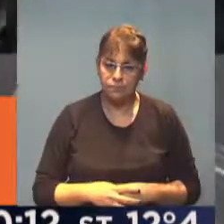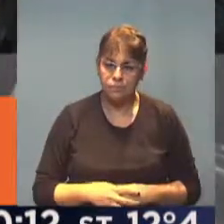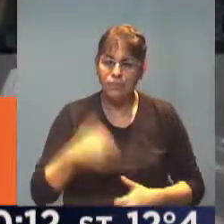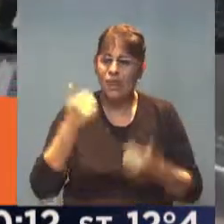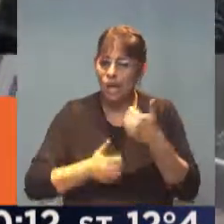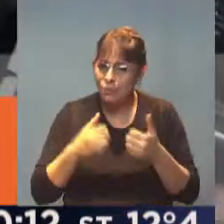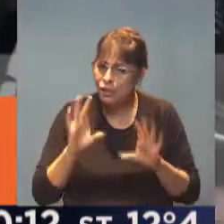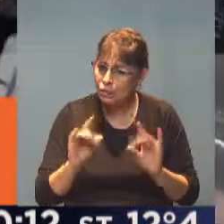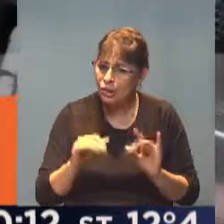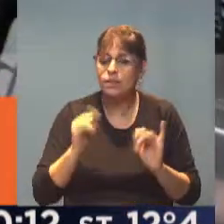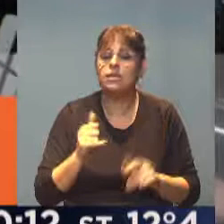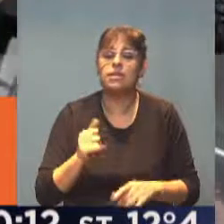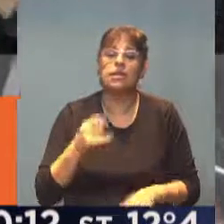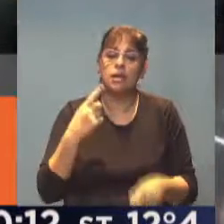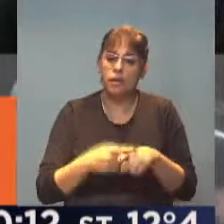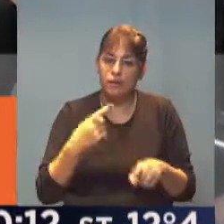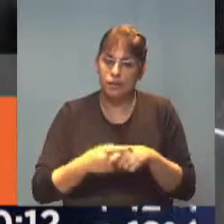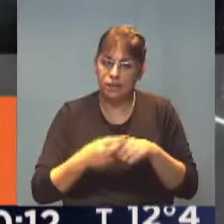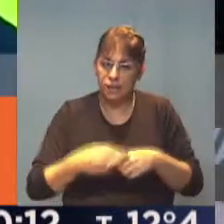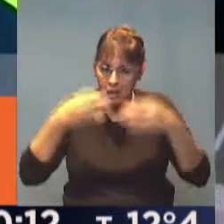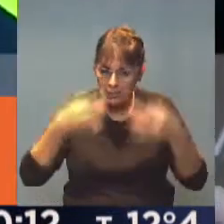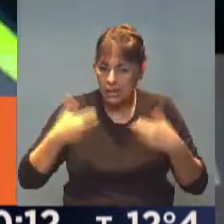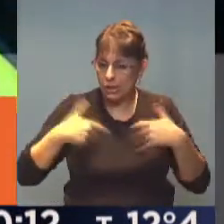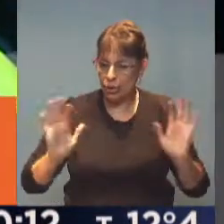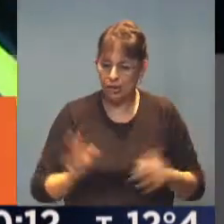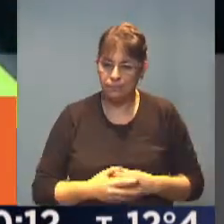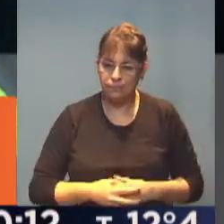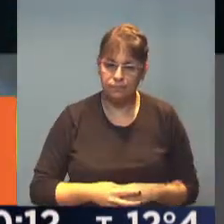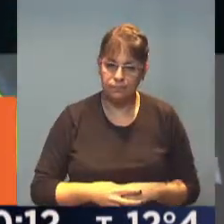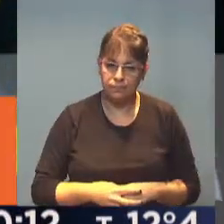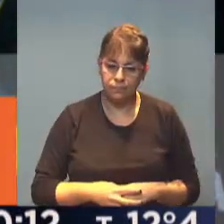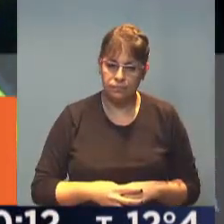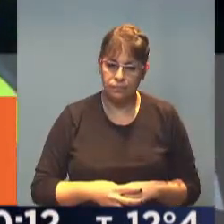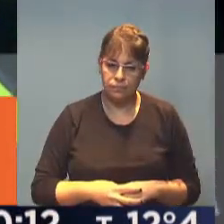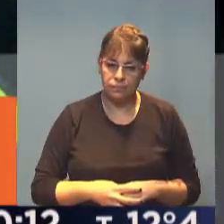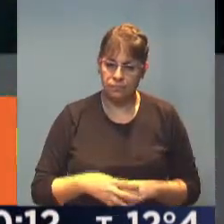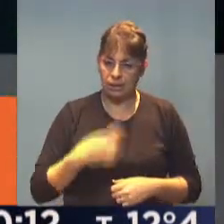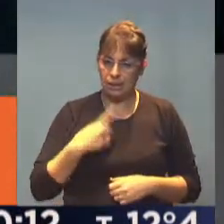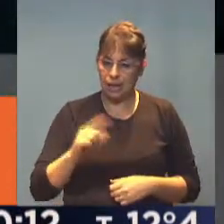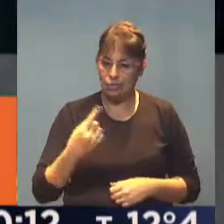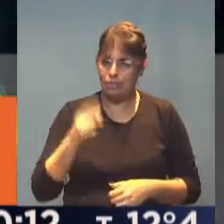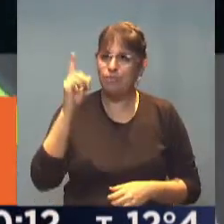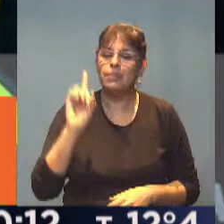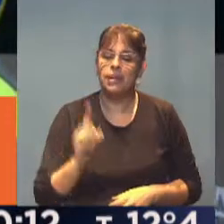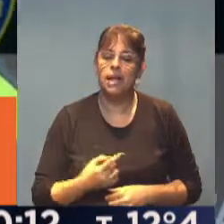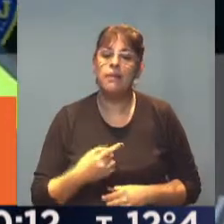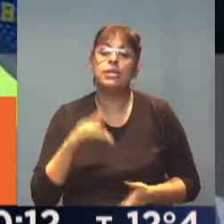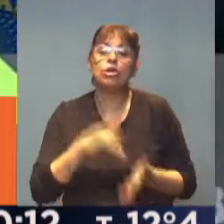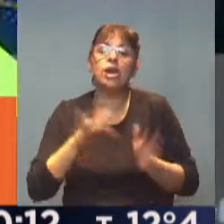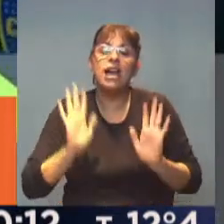campeonato? Sí, se festeja como se debería festejar, normal. Rarísimo, la verdad que rarísimo, la primera vez que me toca